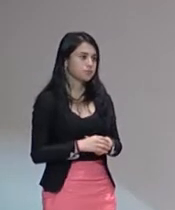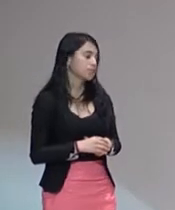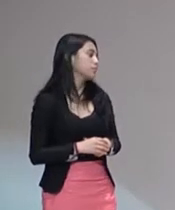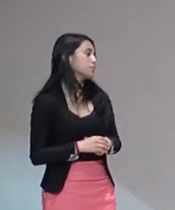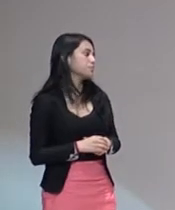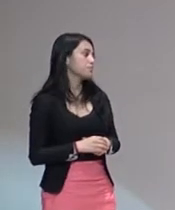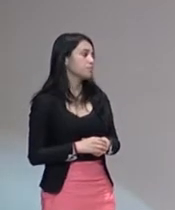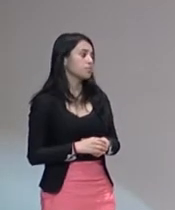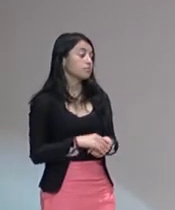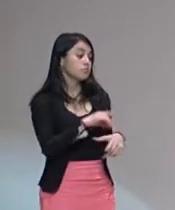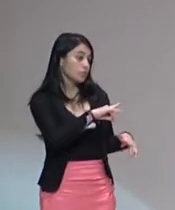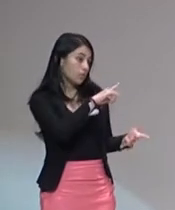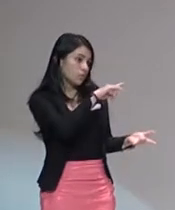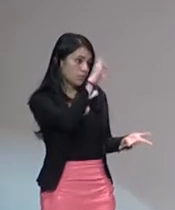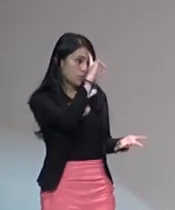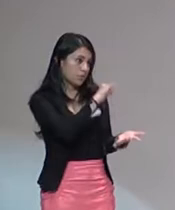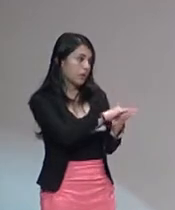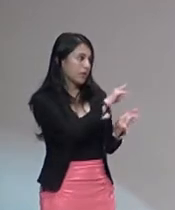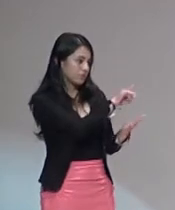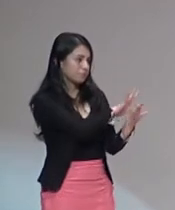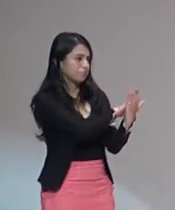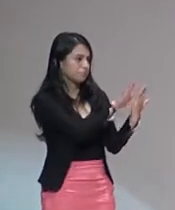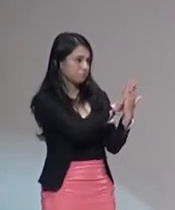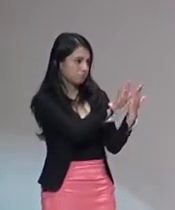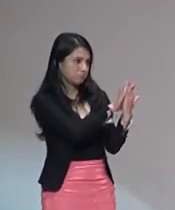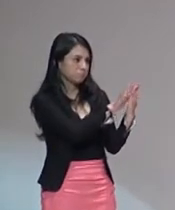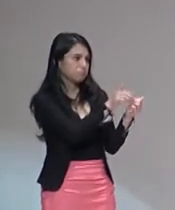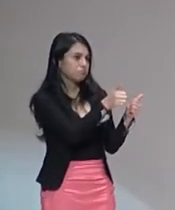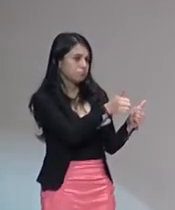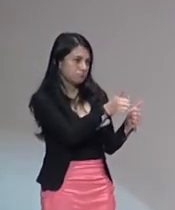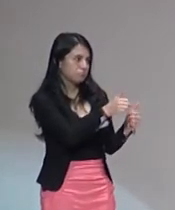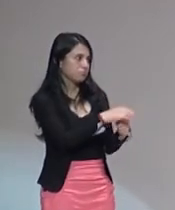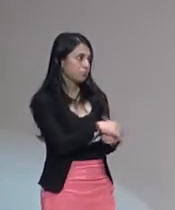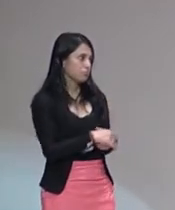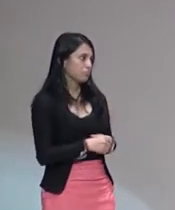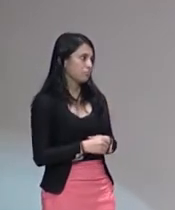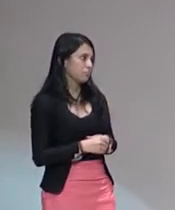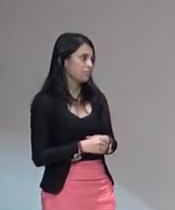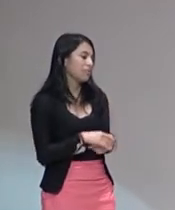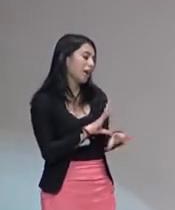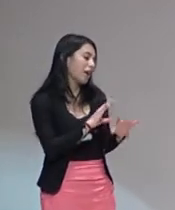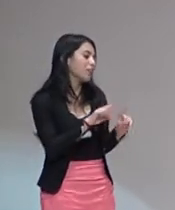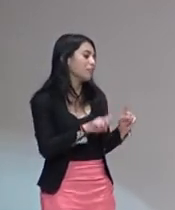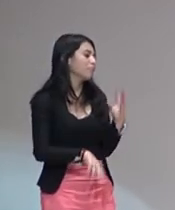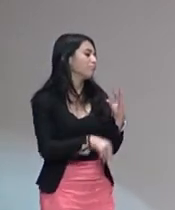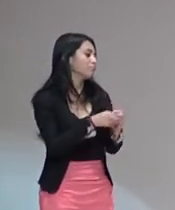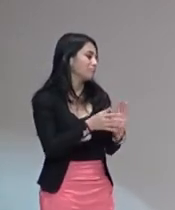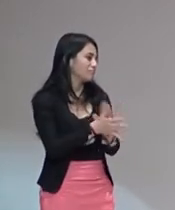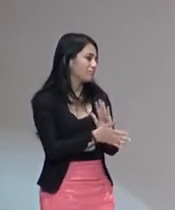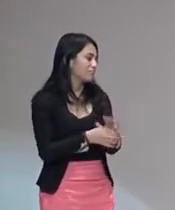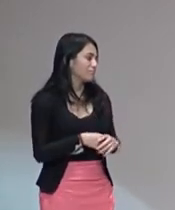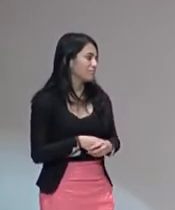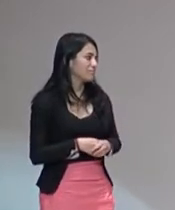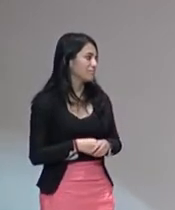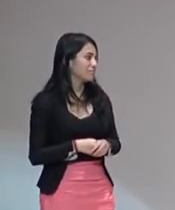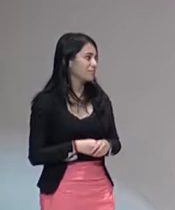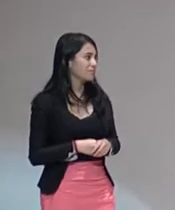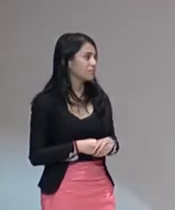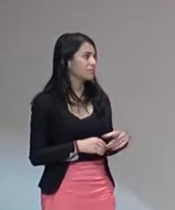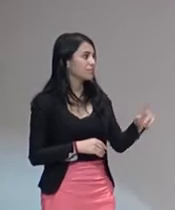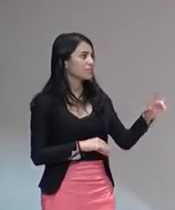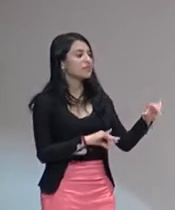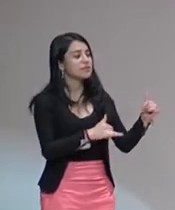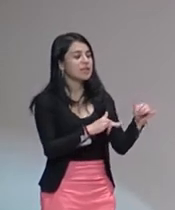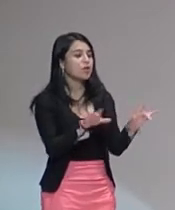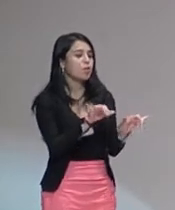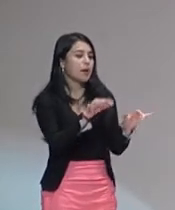Eso creo que ellos lo expresaron también, que yo no quiero decir más. Está bien, hay también derecho al